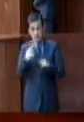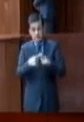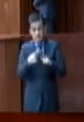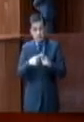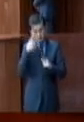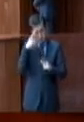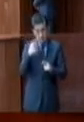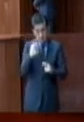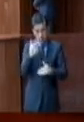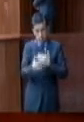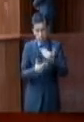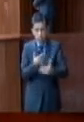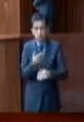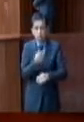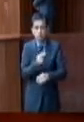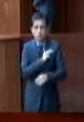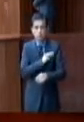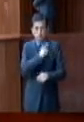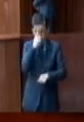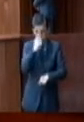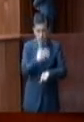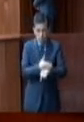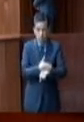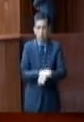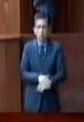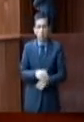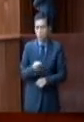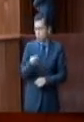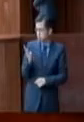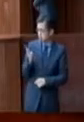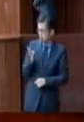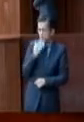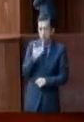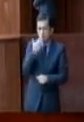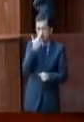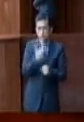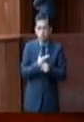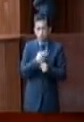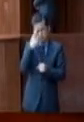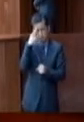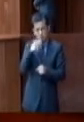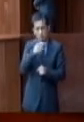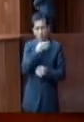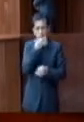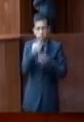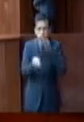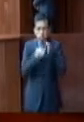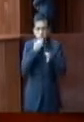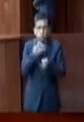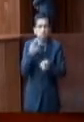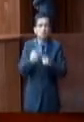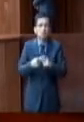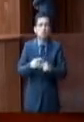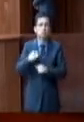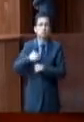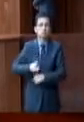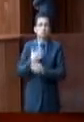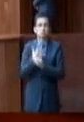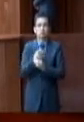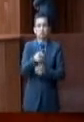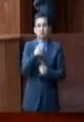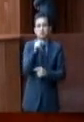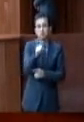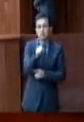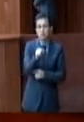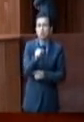procedimiento especial sancionador no tuvieron un tramo de responsabilidad en esta difusión que hace el sindicato de sus logros